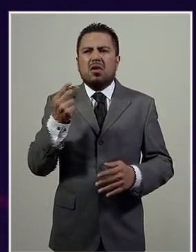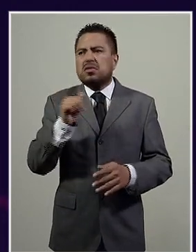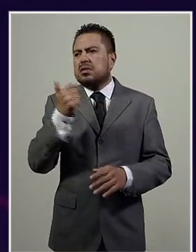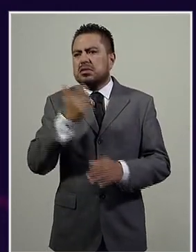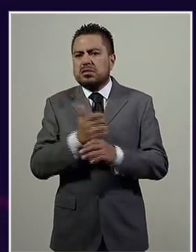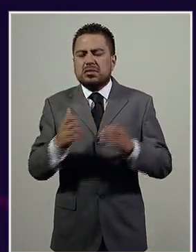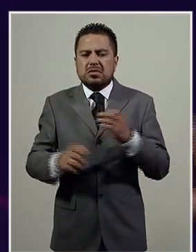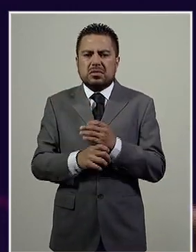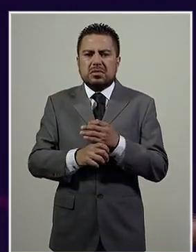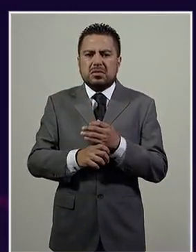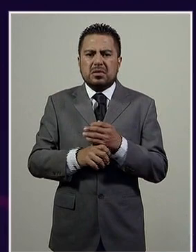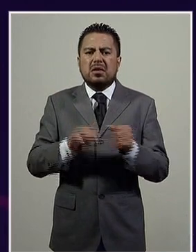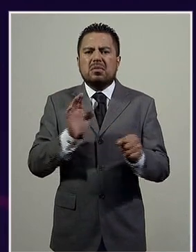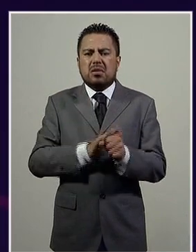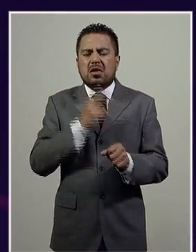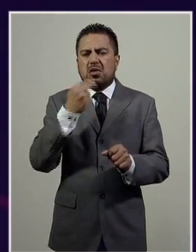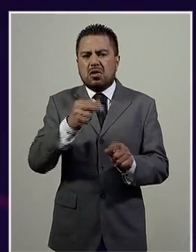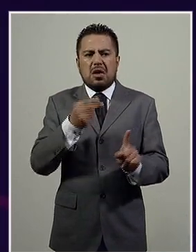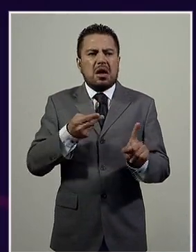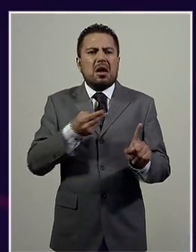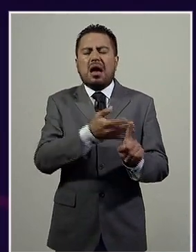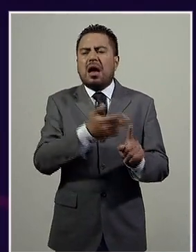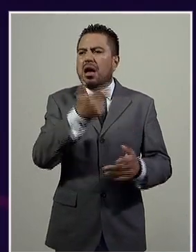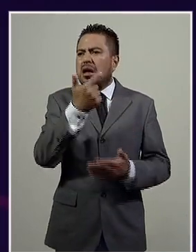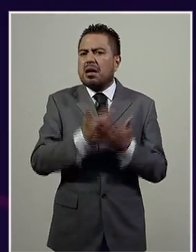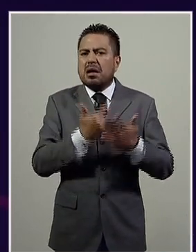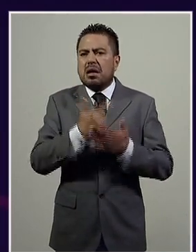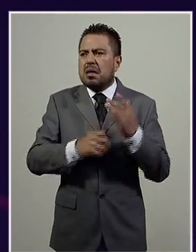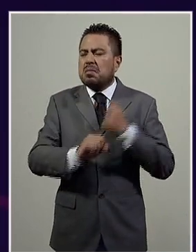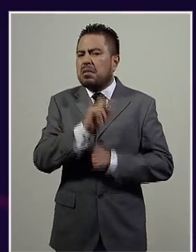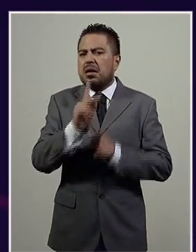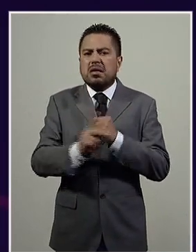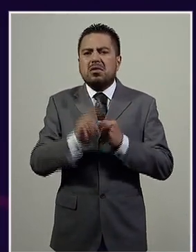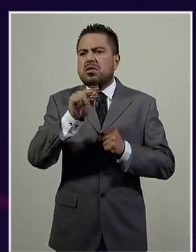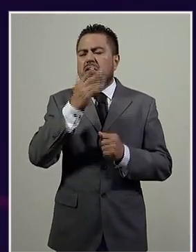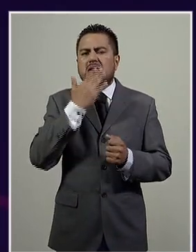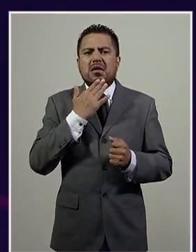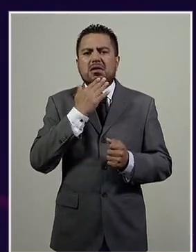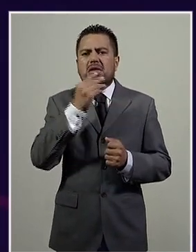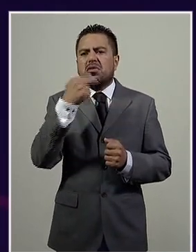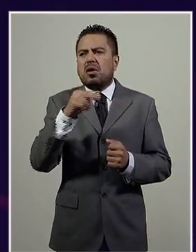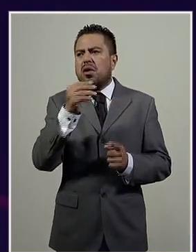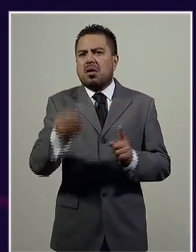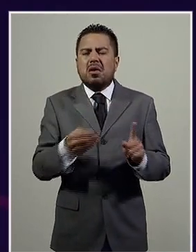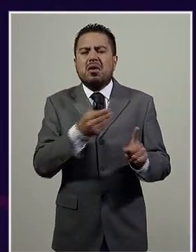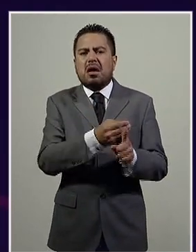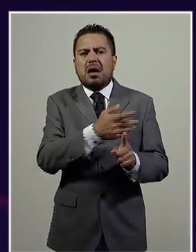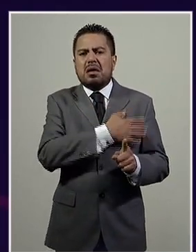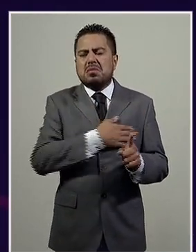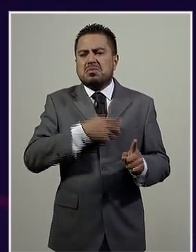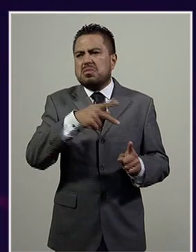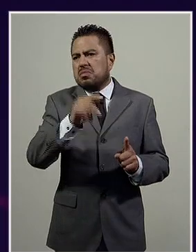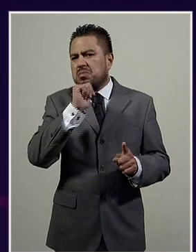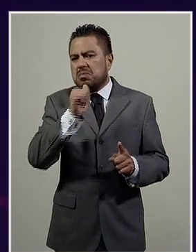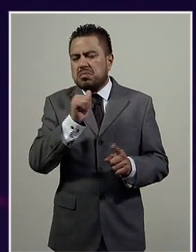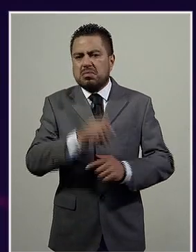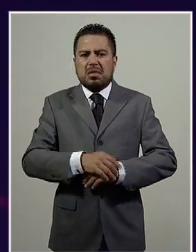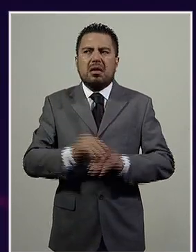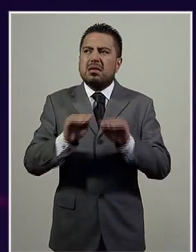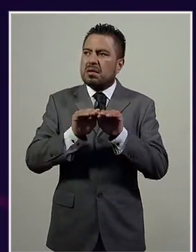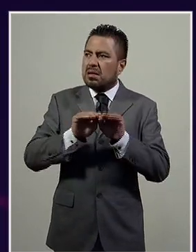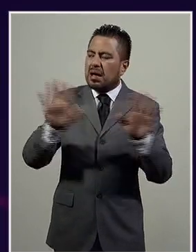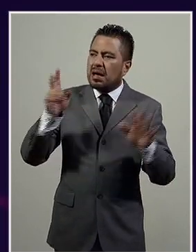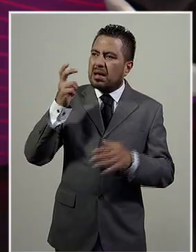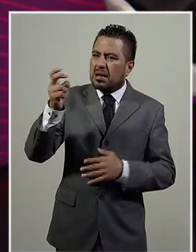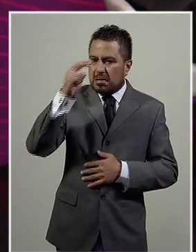cosas. Entonces, como esos nombres no están en la lista de ese país, ninguna persona podría ponerle ese nombre a sus hijos, por ejemplo. Y bueno,